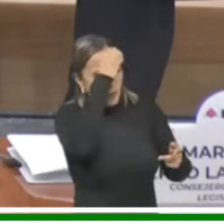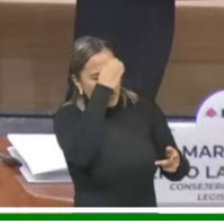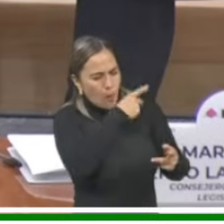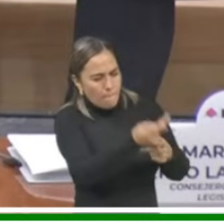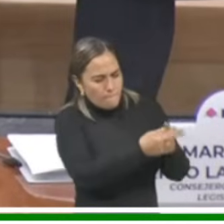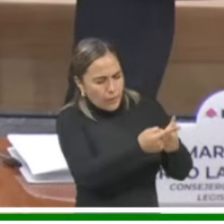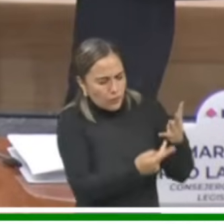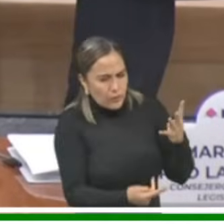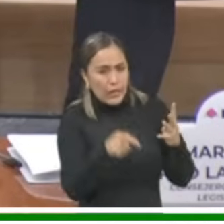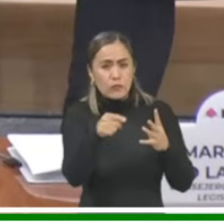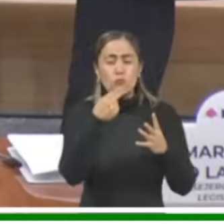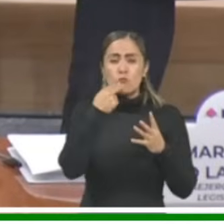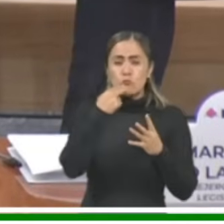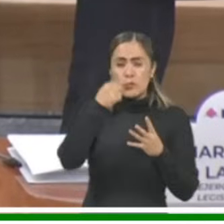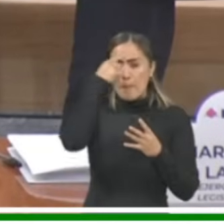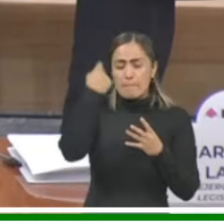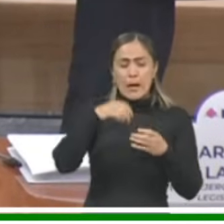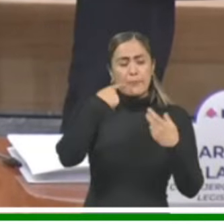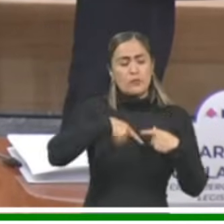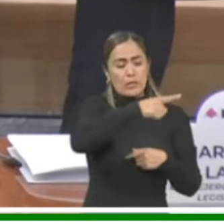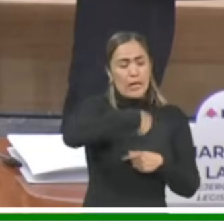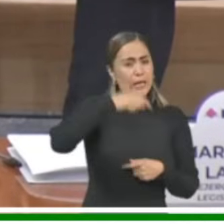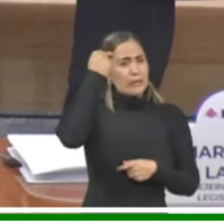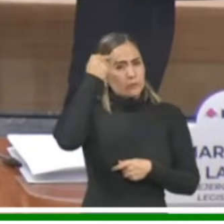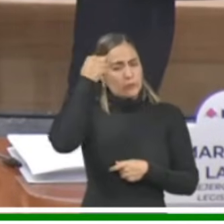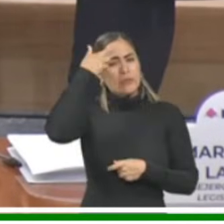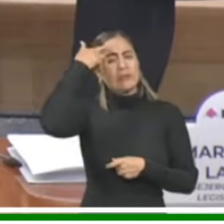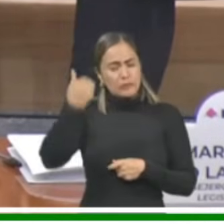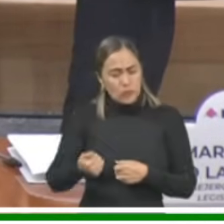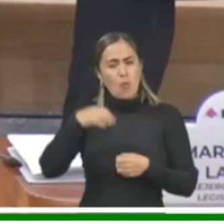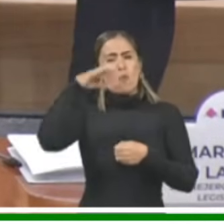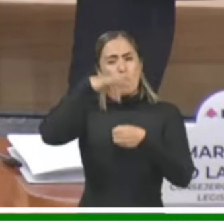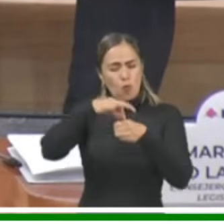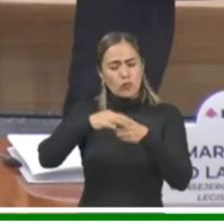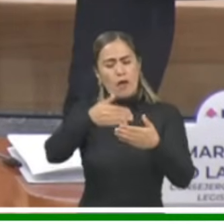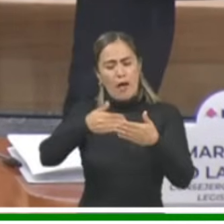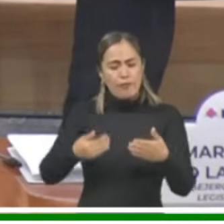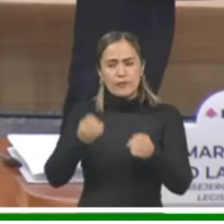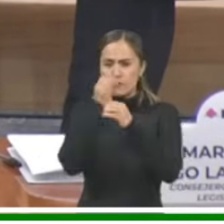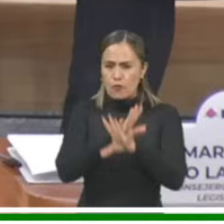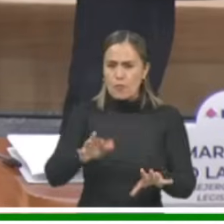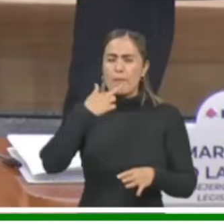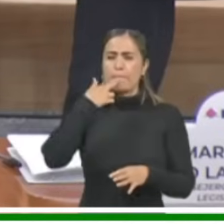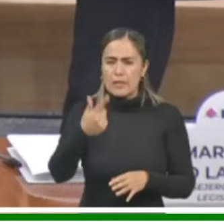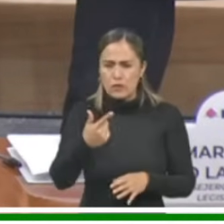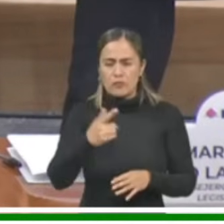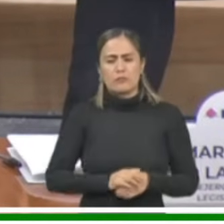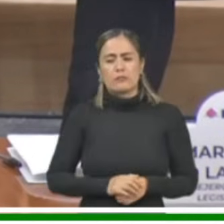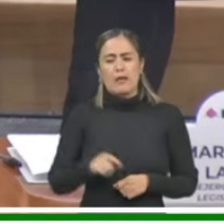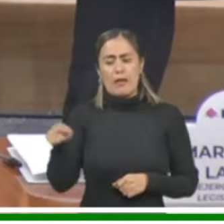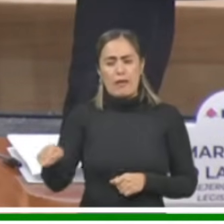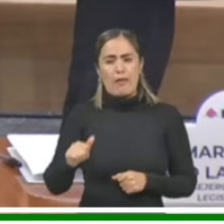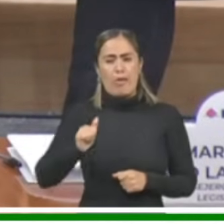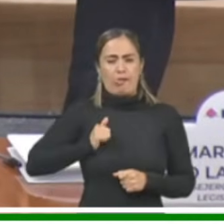para la construcción del voto razonado y de una opinión pública mejor informada, y con ello evitar que se empleen como estrategia